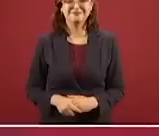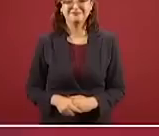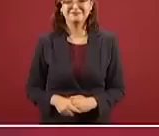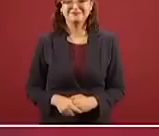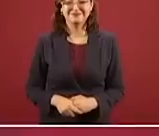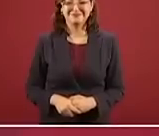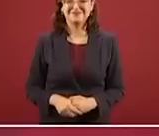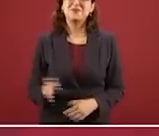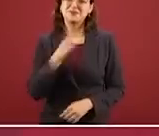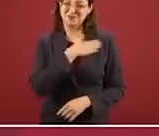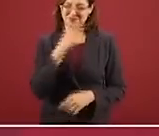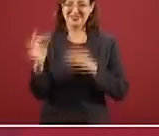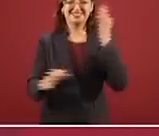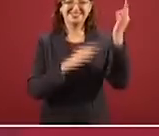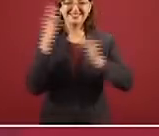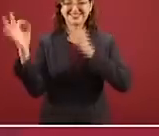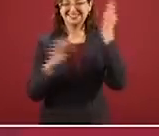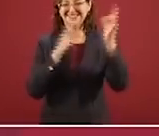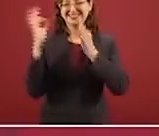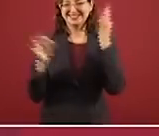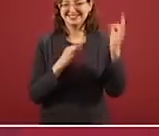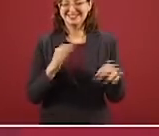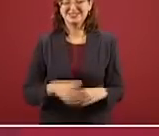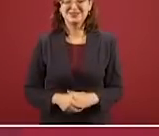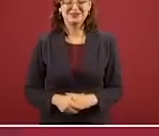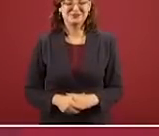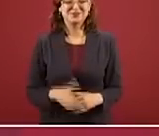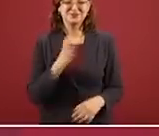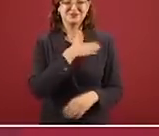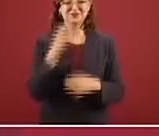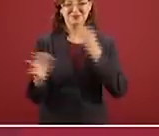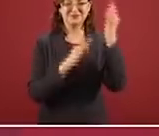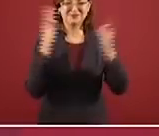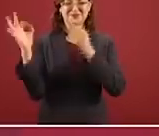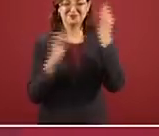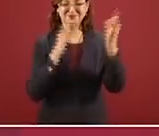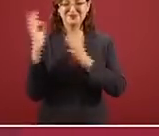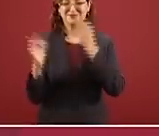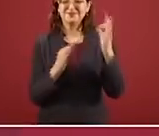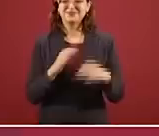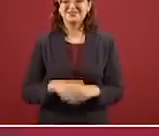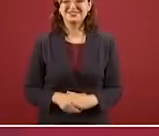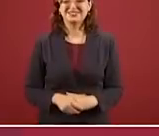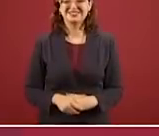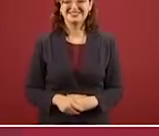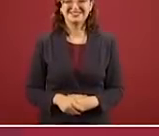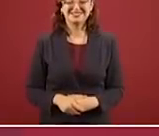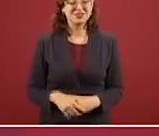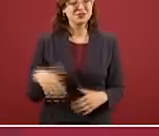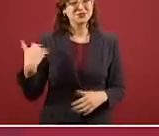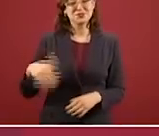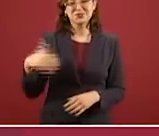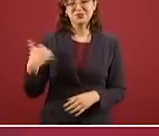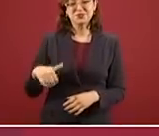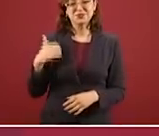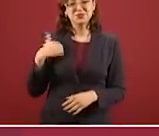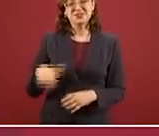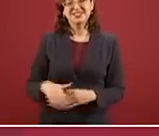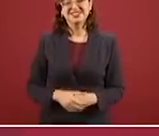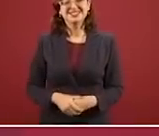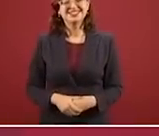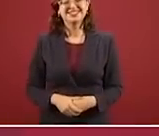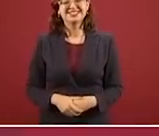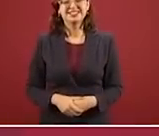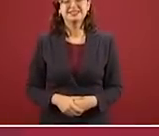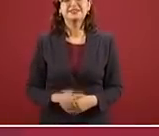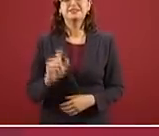Es una buena noticia. Es una buena noticia. Nos rayamos.